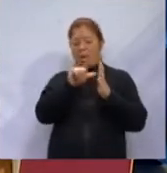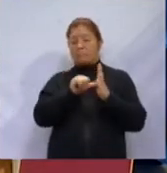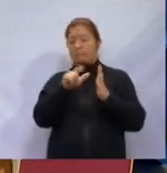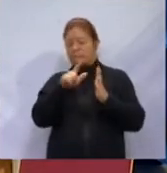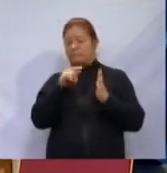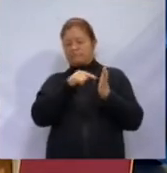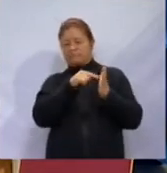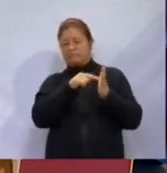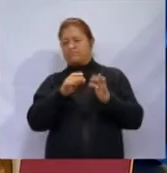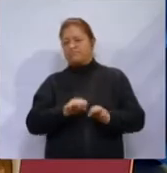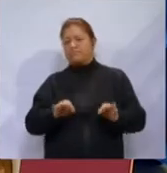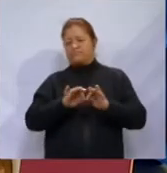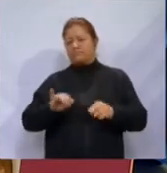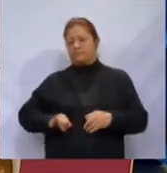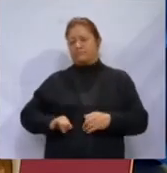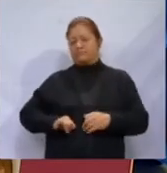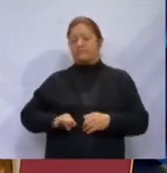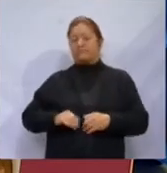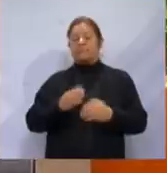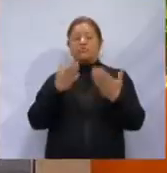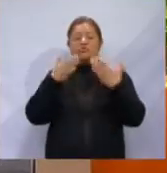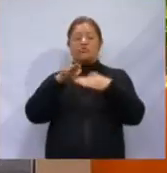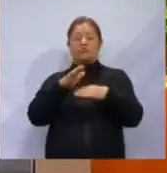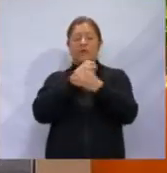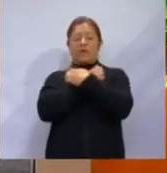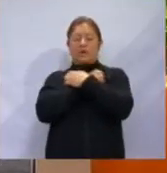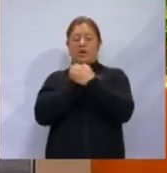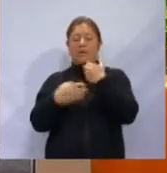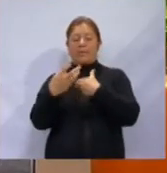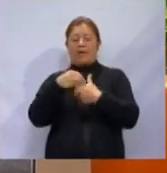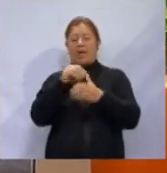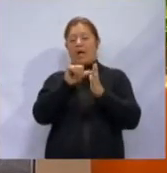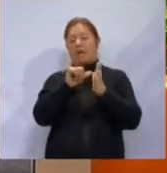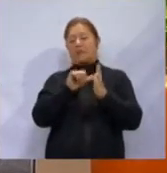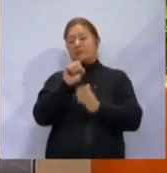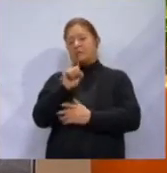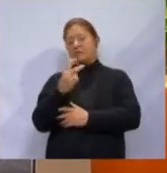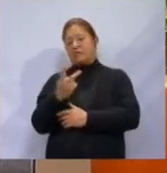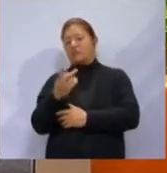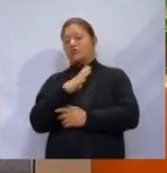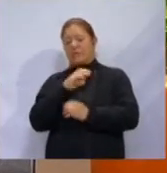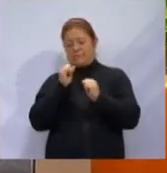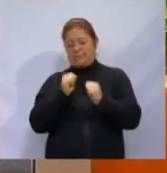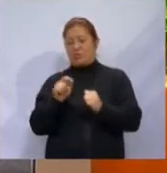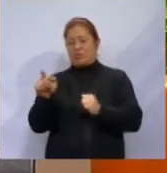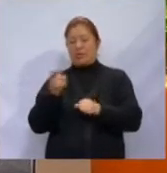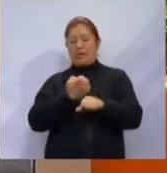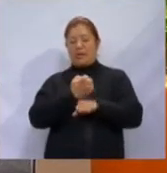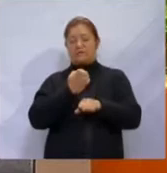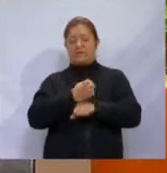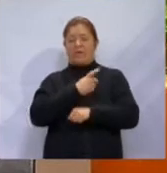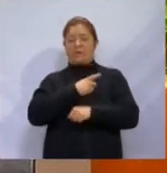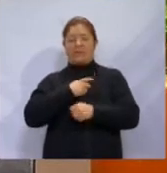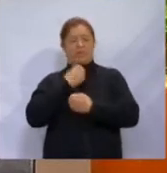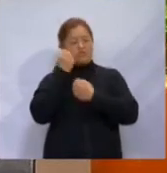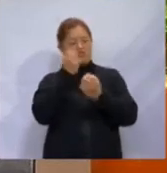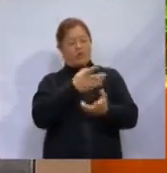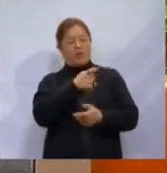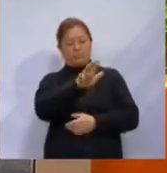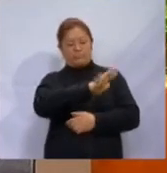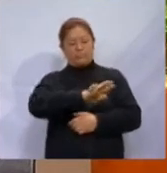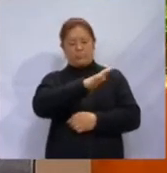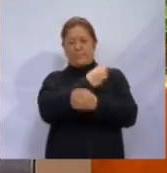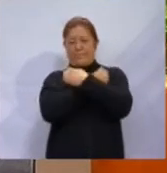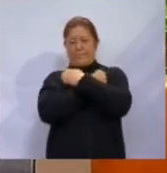interesante sobre la Ley General de Educación es el artículo 62, el cual asegura que el Estado debe brindar las condiciones para